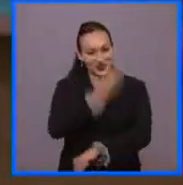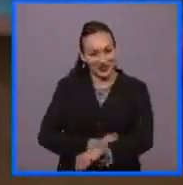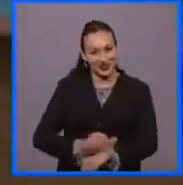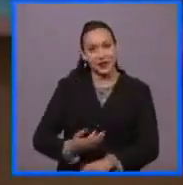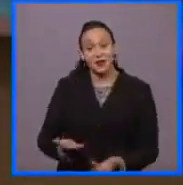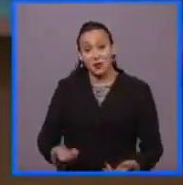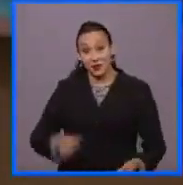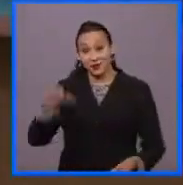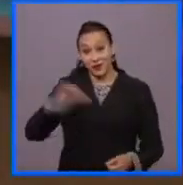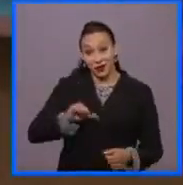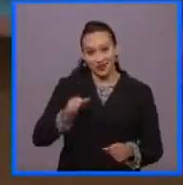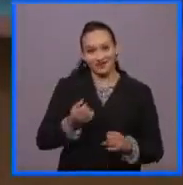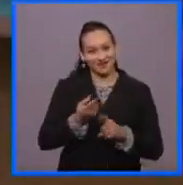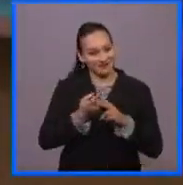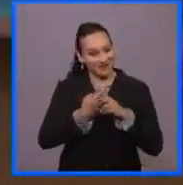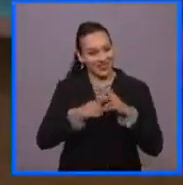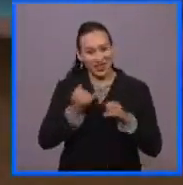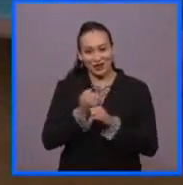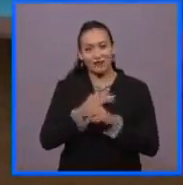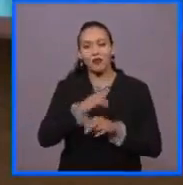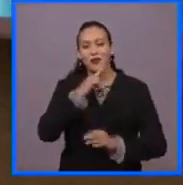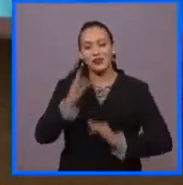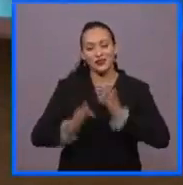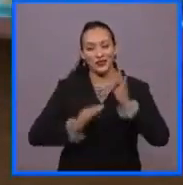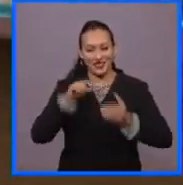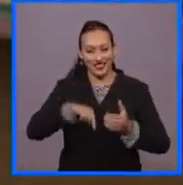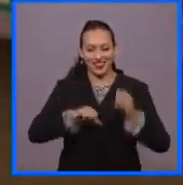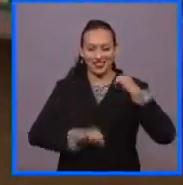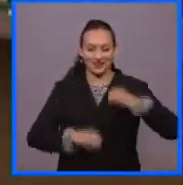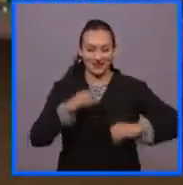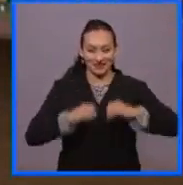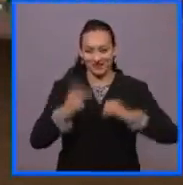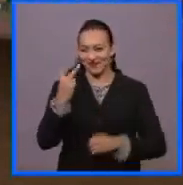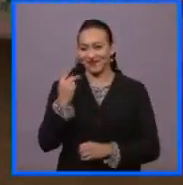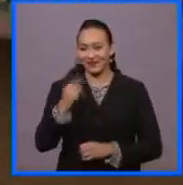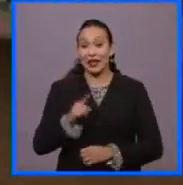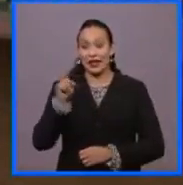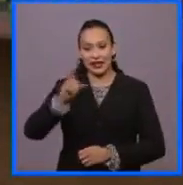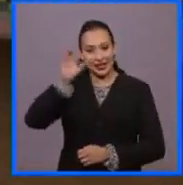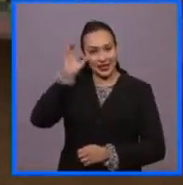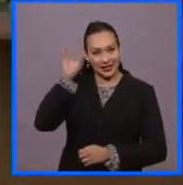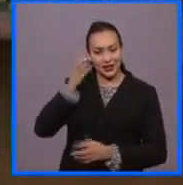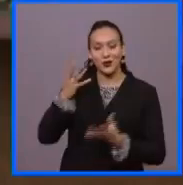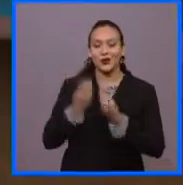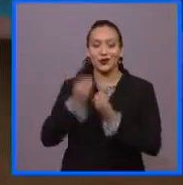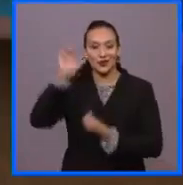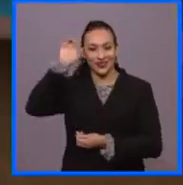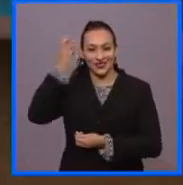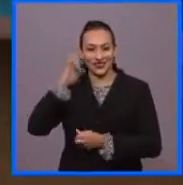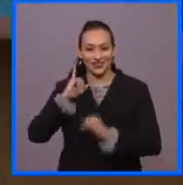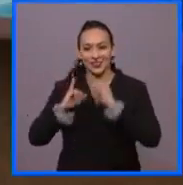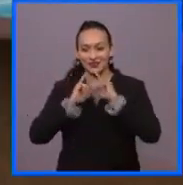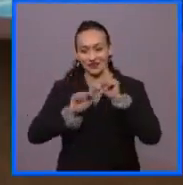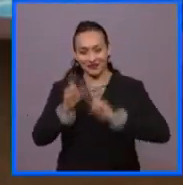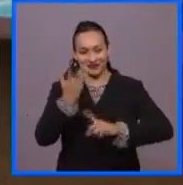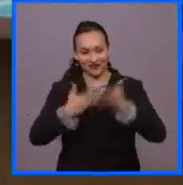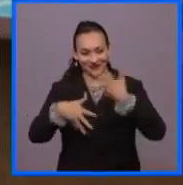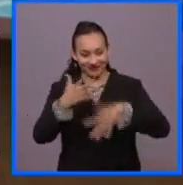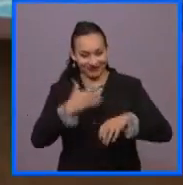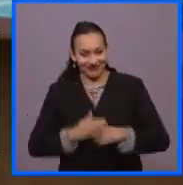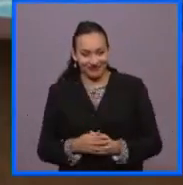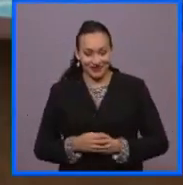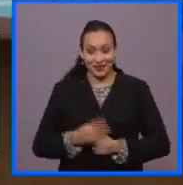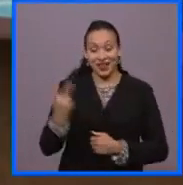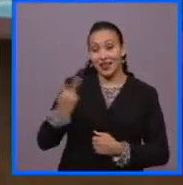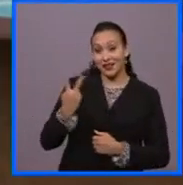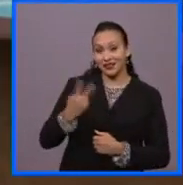días, estamos comenzando el corte informativo del canal del Poder Judicial de la Federación. Citlali Pérez y Osiris Rostro, en la interpretación en